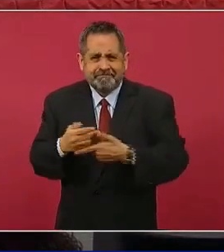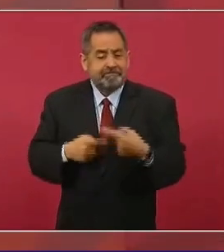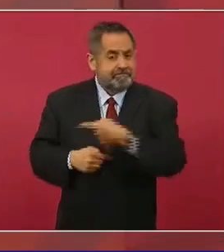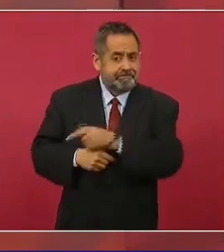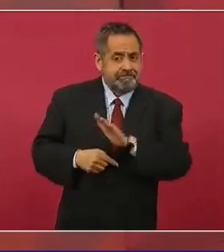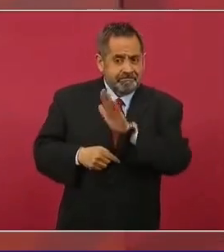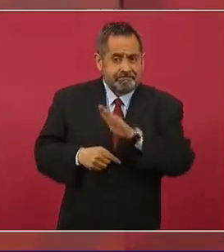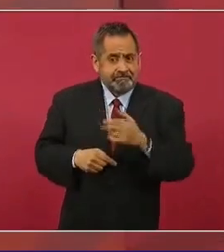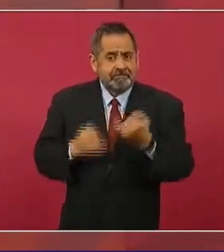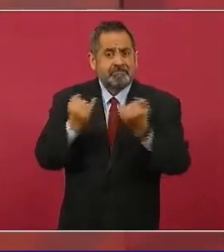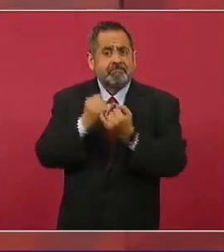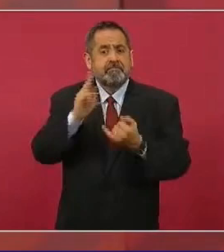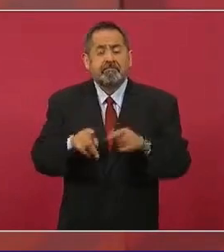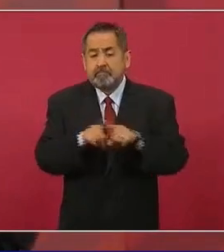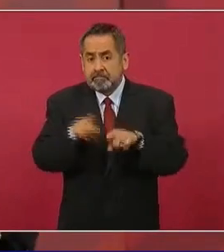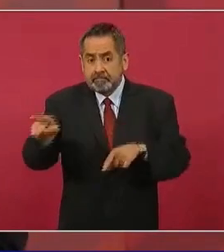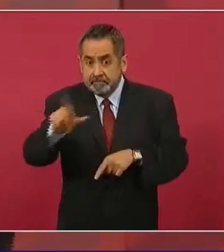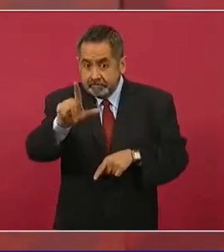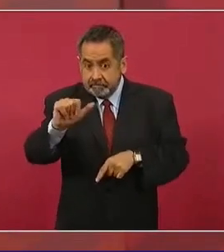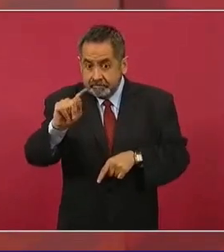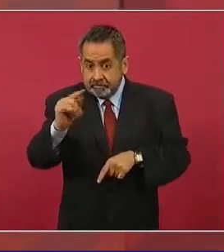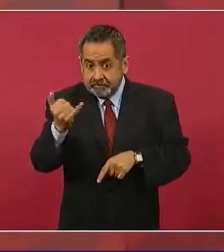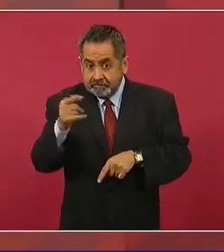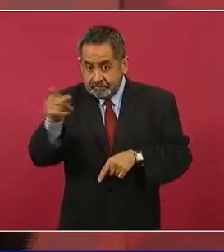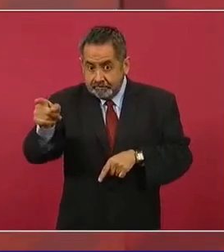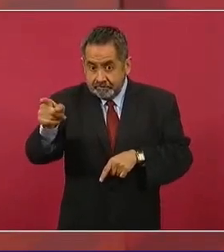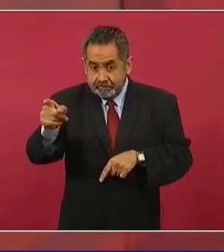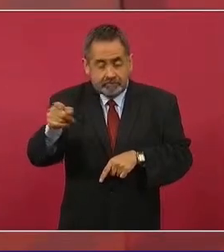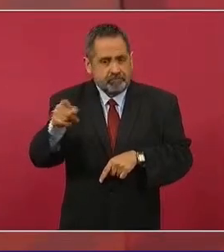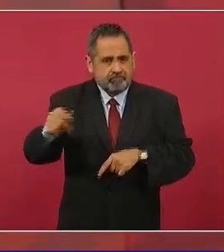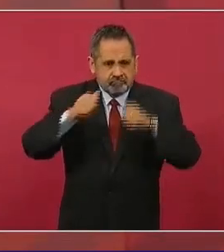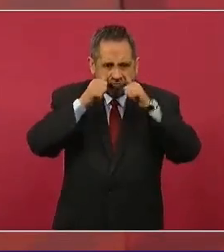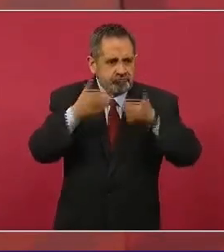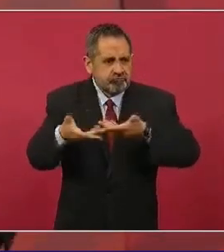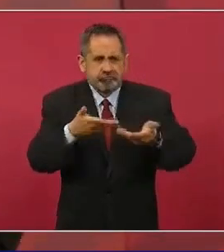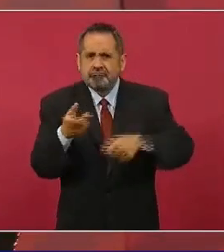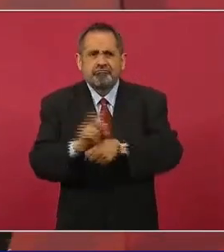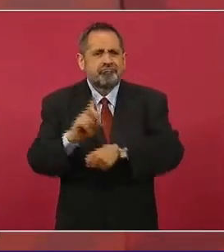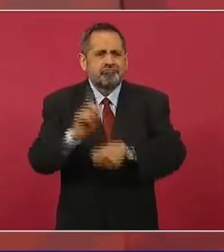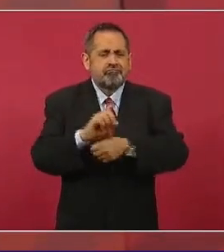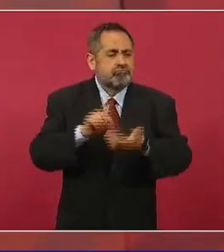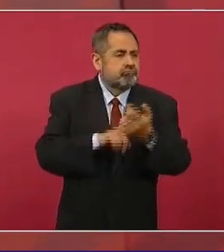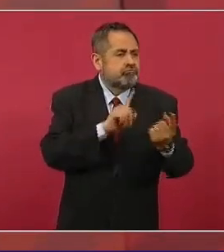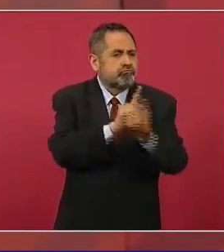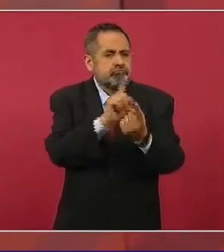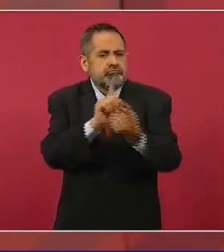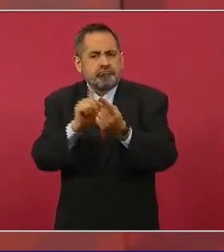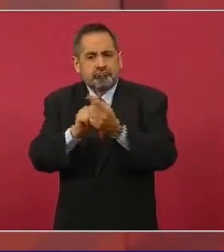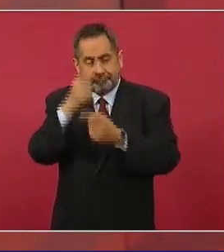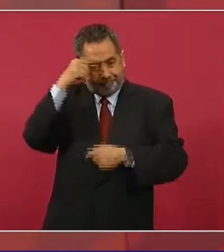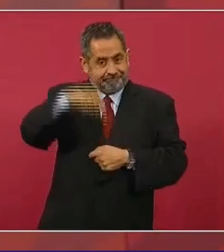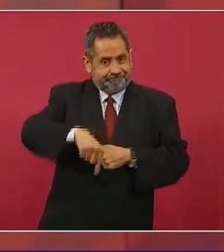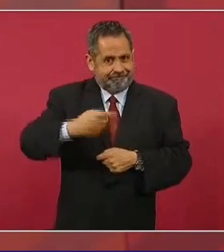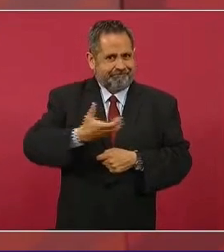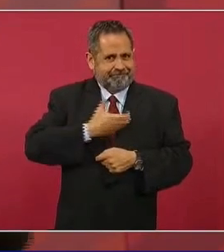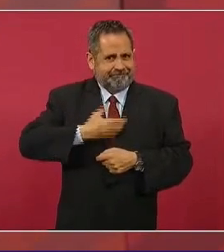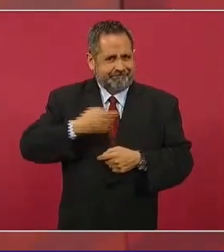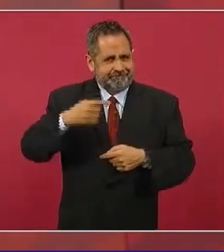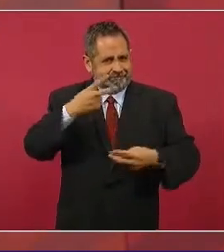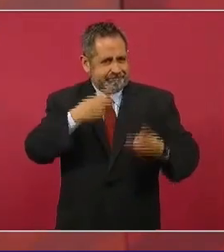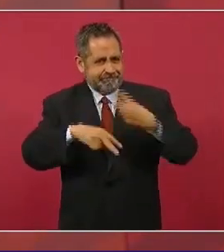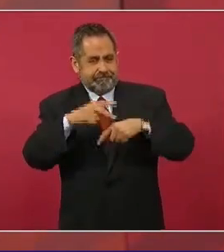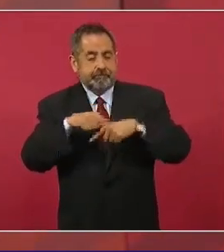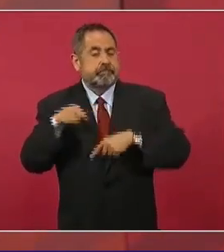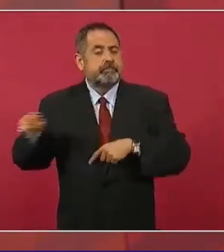Y Leti, que atiende todos los días a los que vienen al Palacio, que es